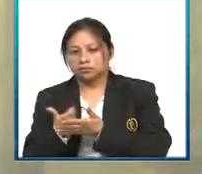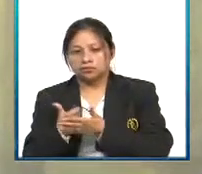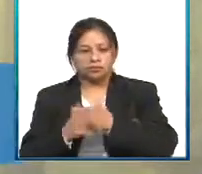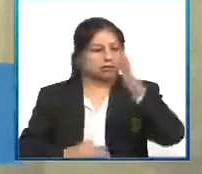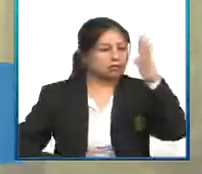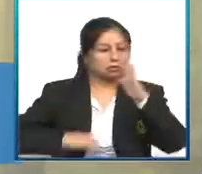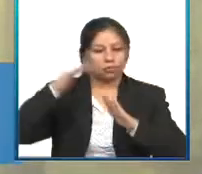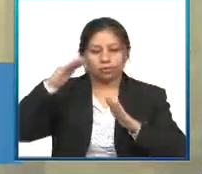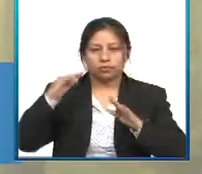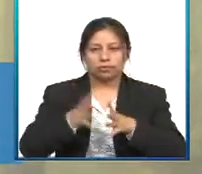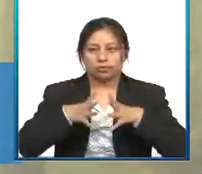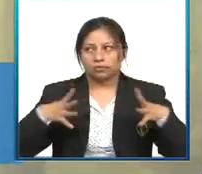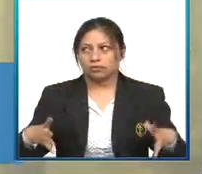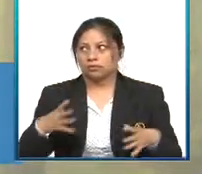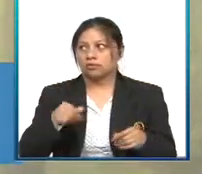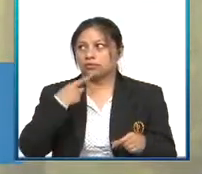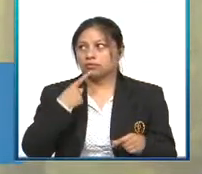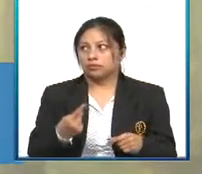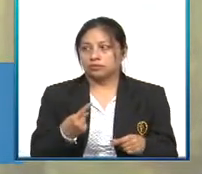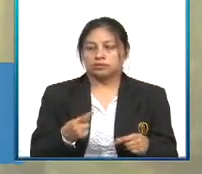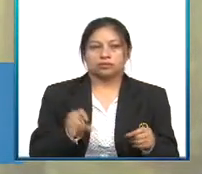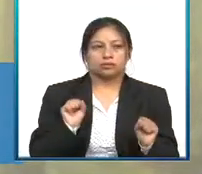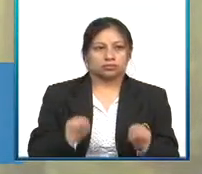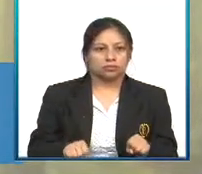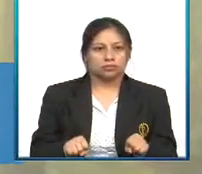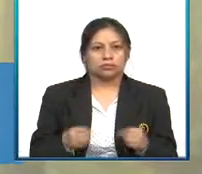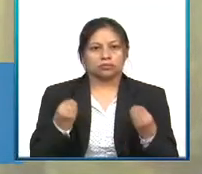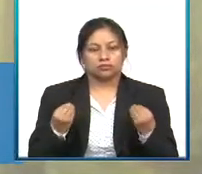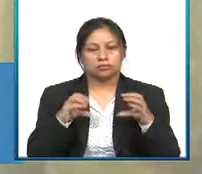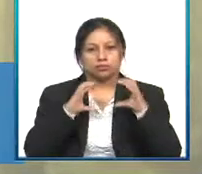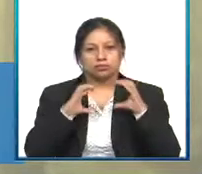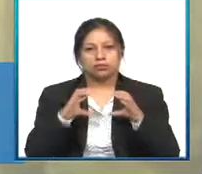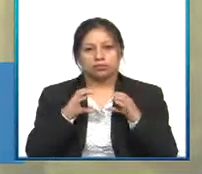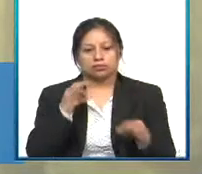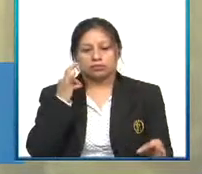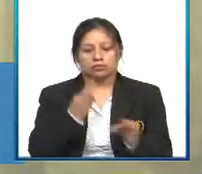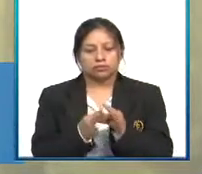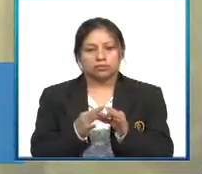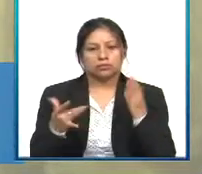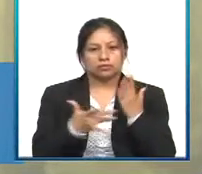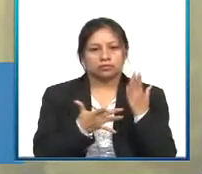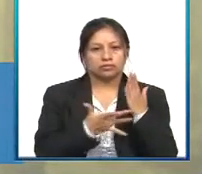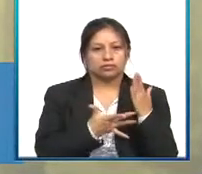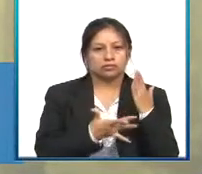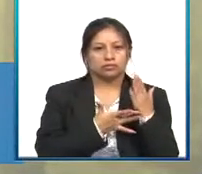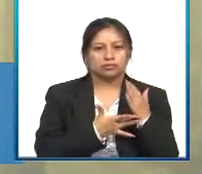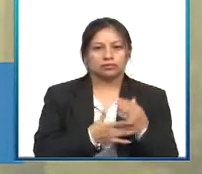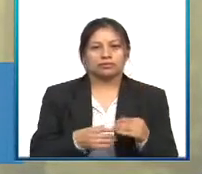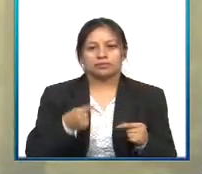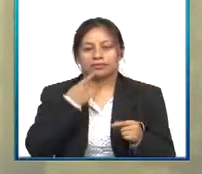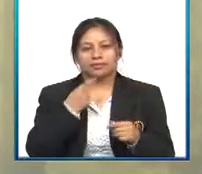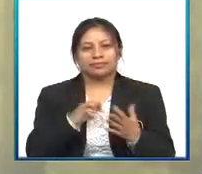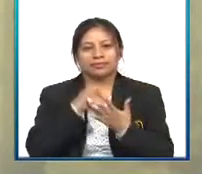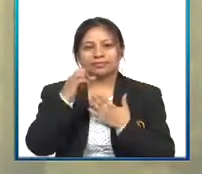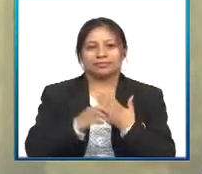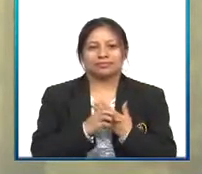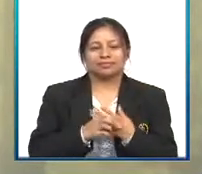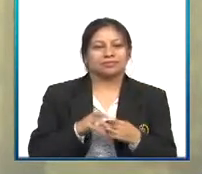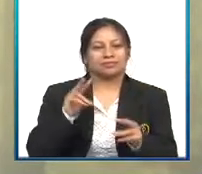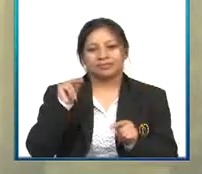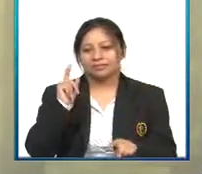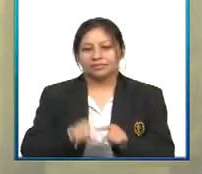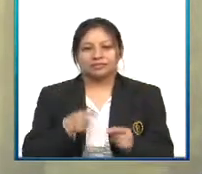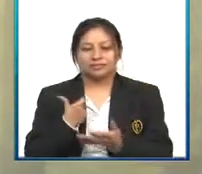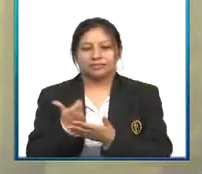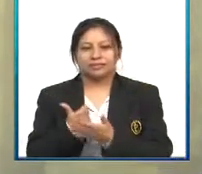fueran a inflar los precios, una serie de aspectos que hubo que tener mucho cuidado desde el punto de vista técnico también, para que el programa no fuera a afectar la